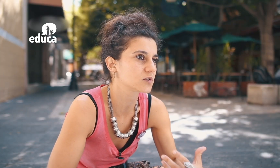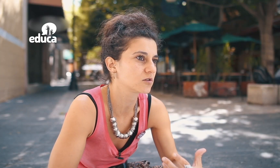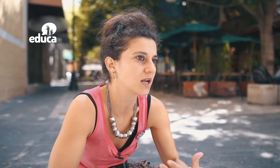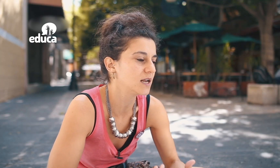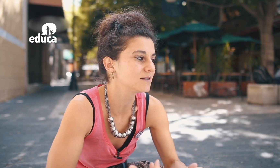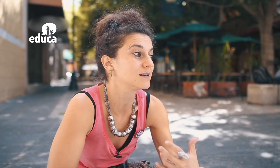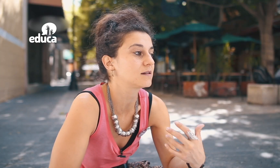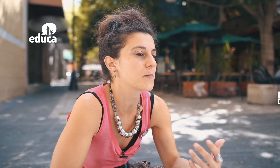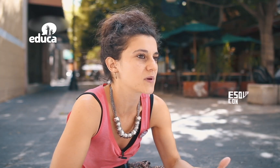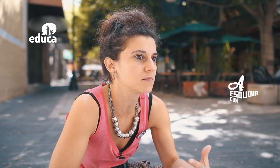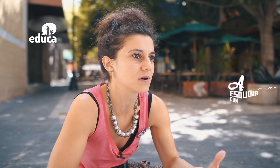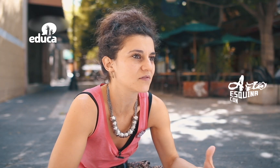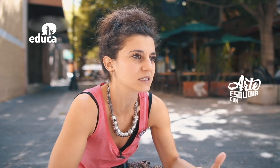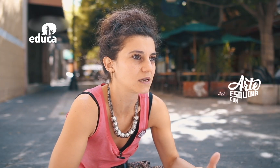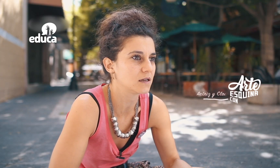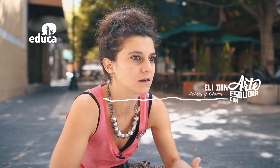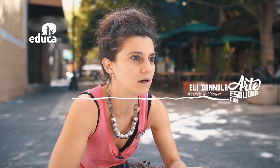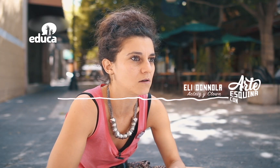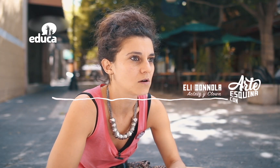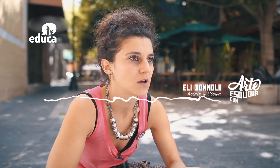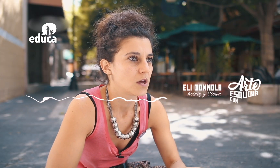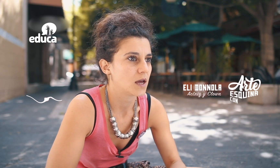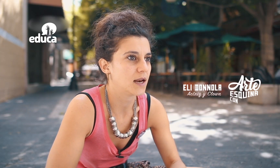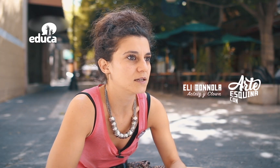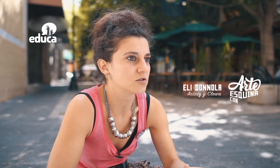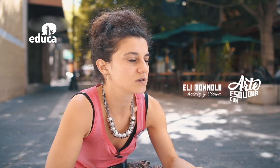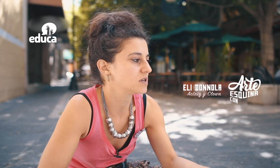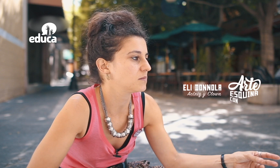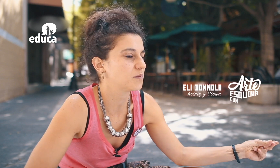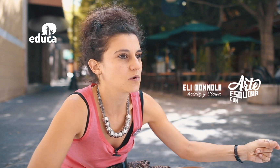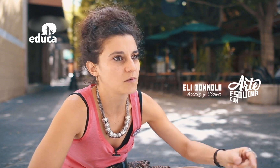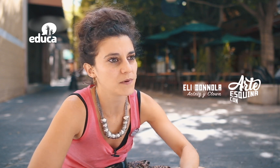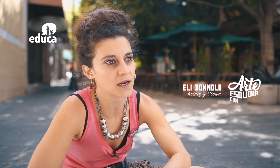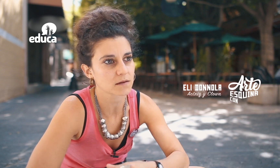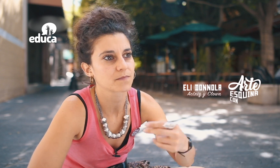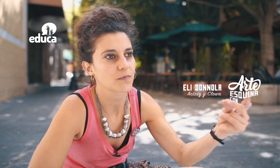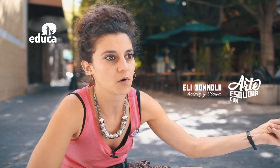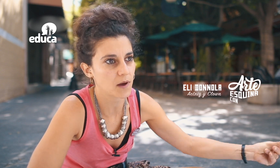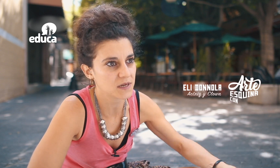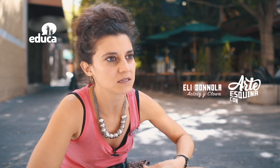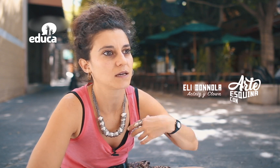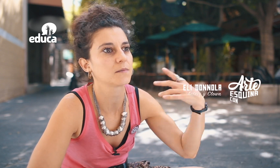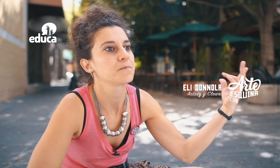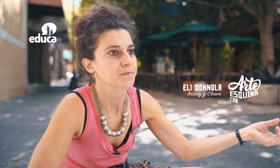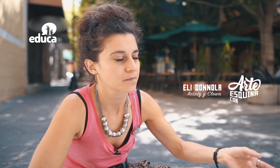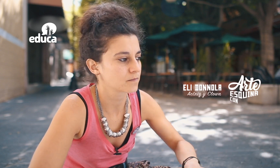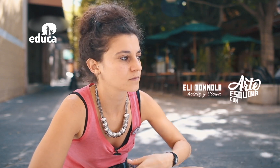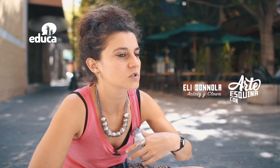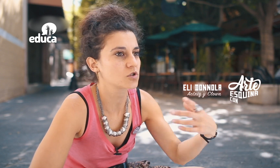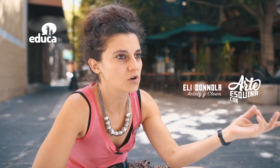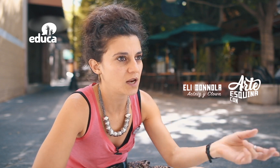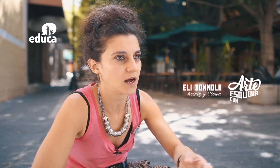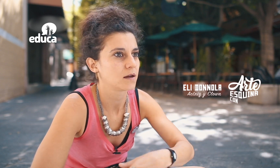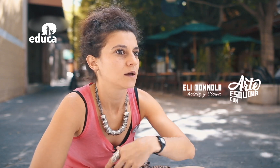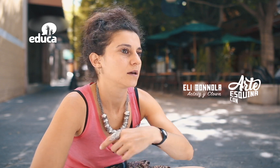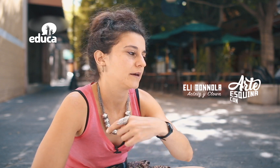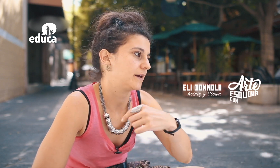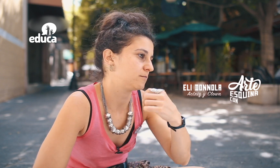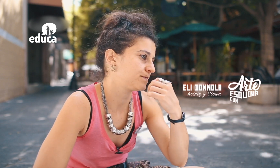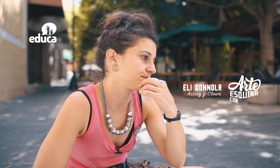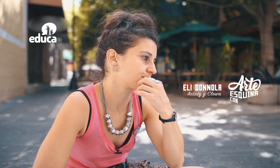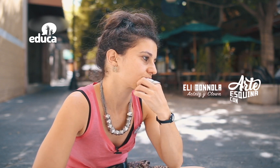los unipersonales, y también me ha facilitado el hecho de decir, me puedo mover, obviamente, sola,